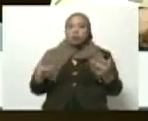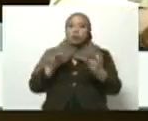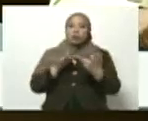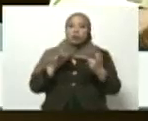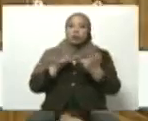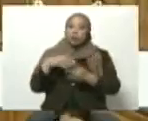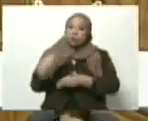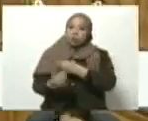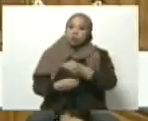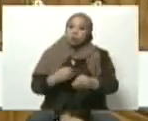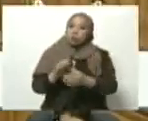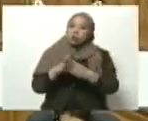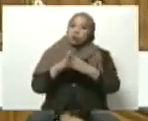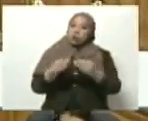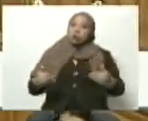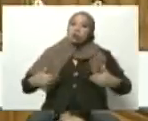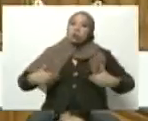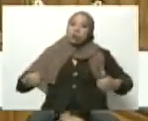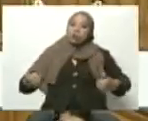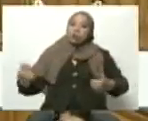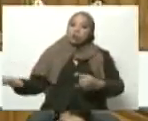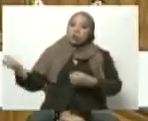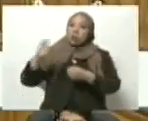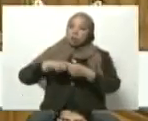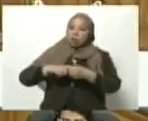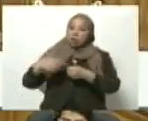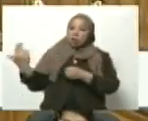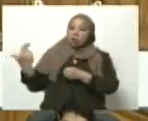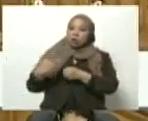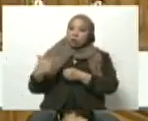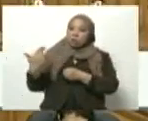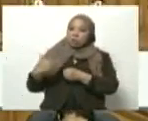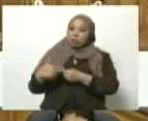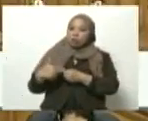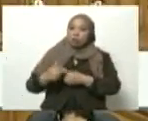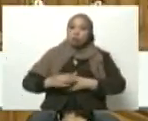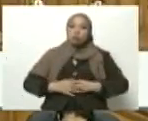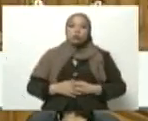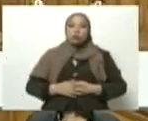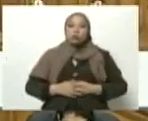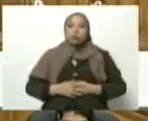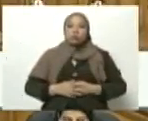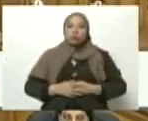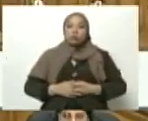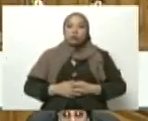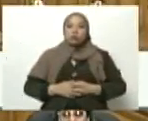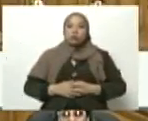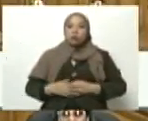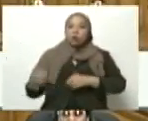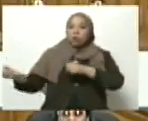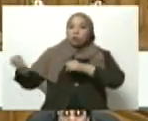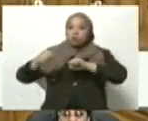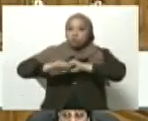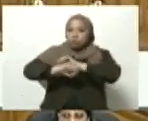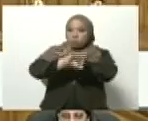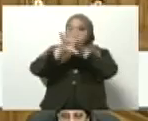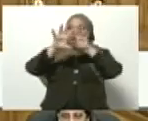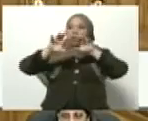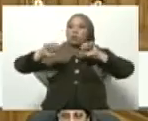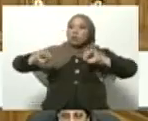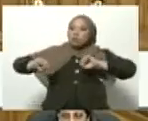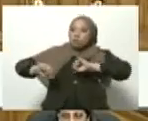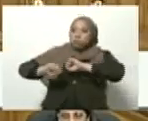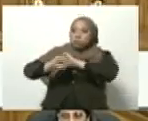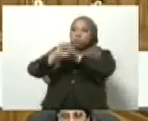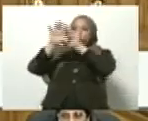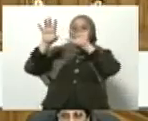Y eliminamos toda la salida y entrada de petróleo. Así no va a entrar petróleo iraní, ni sale petróleo venezolano. A bombardeo al puerto de José. Lo